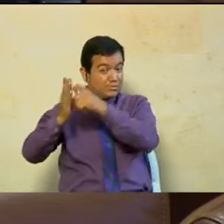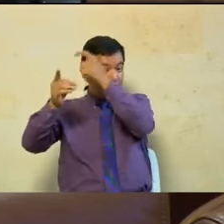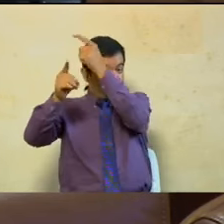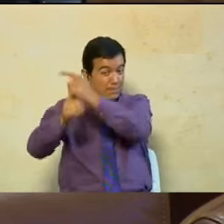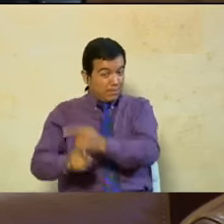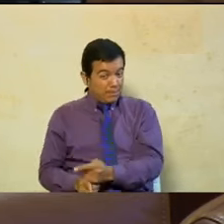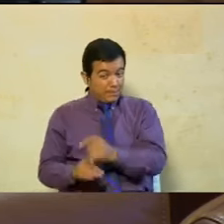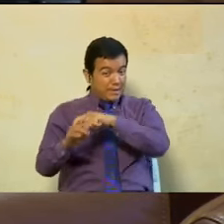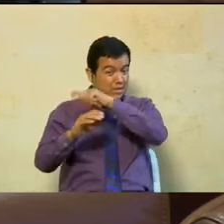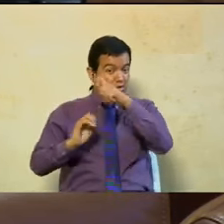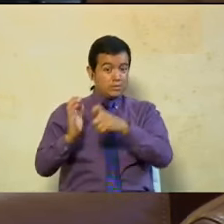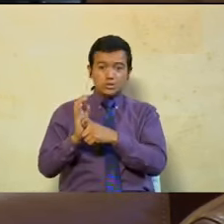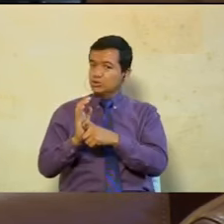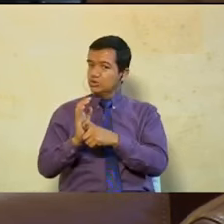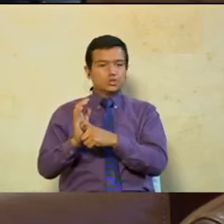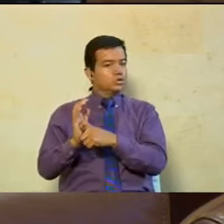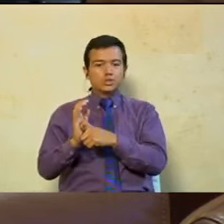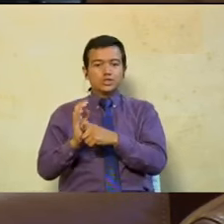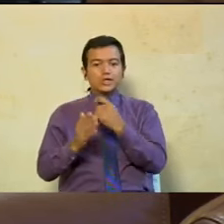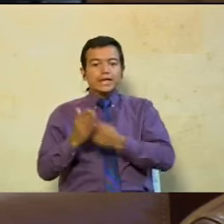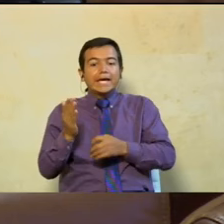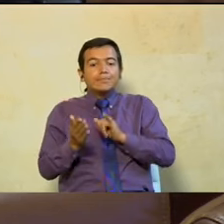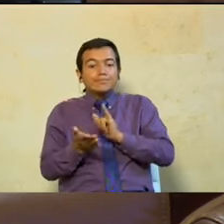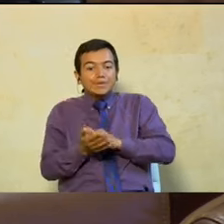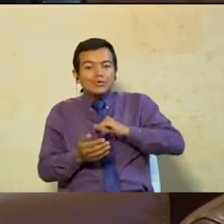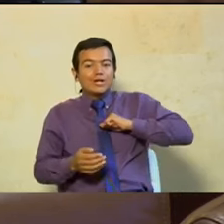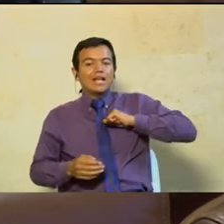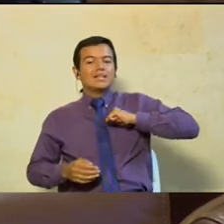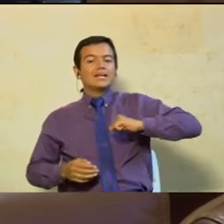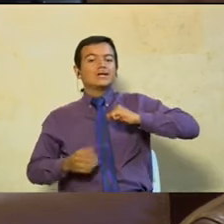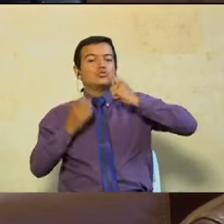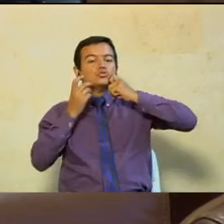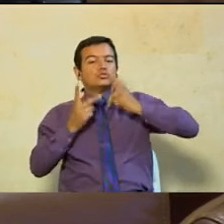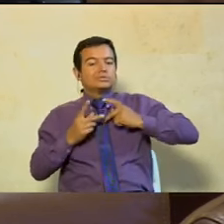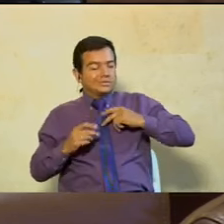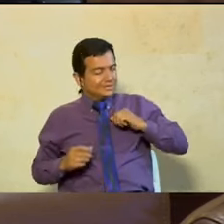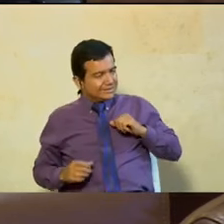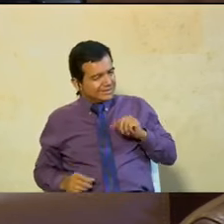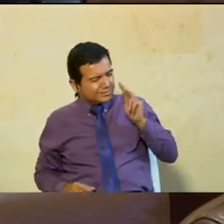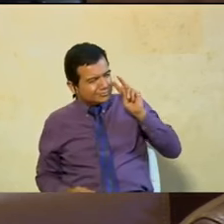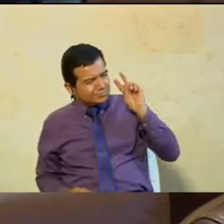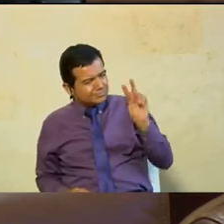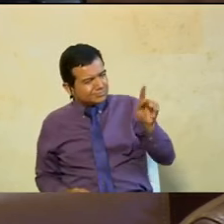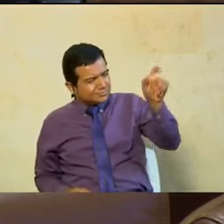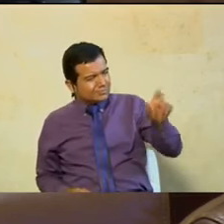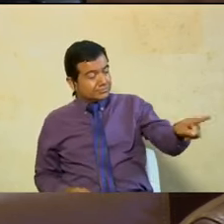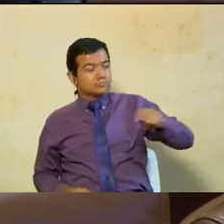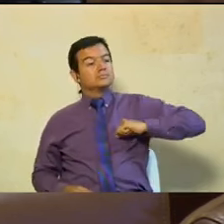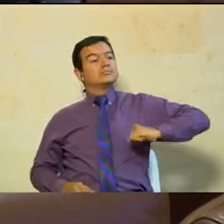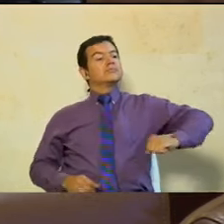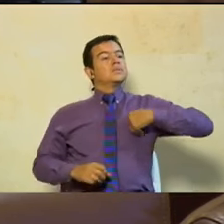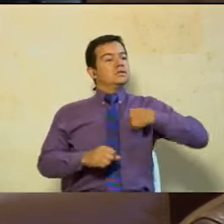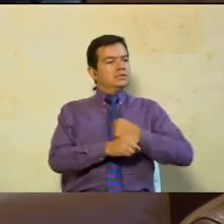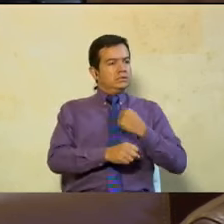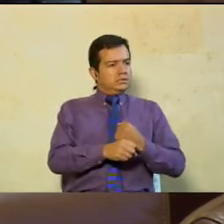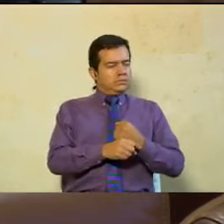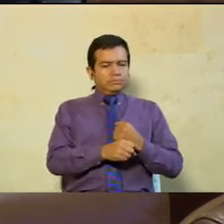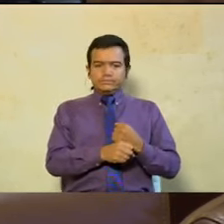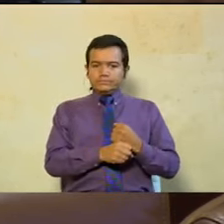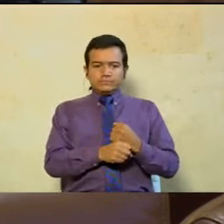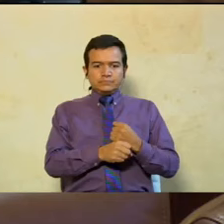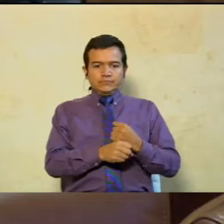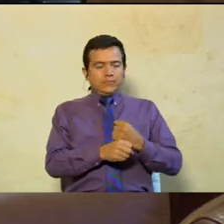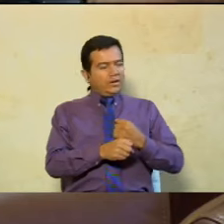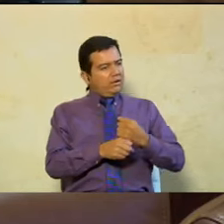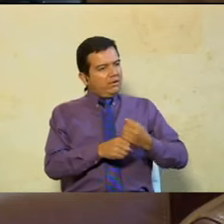Espera que es un justo derecho un reconocimiento al derecho del trabajo y la posibilidad de